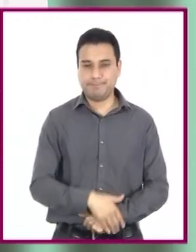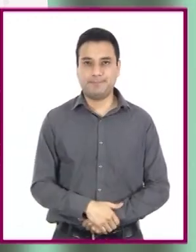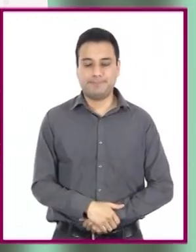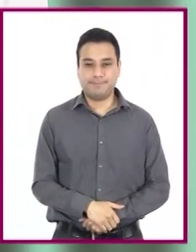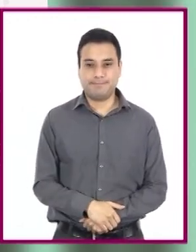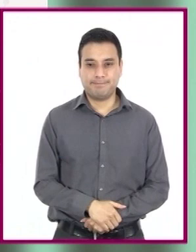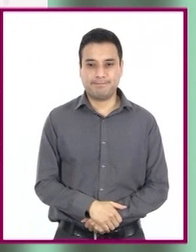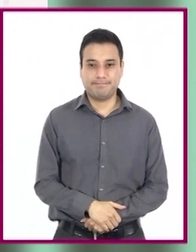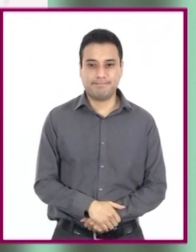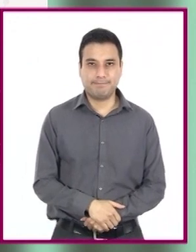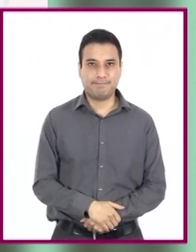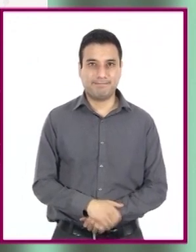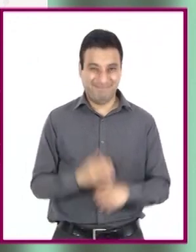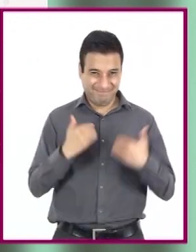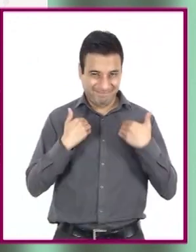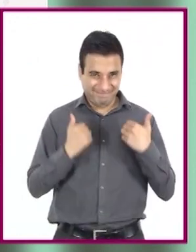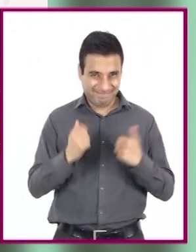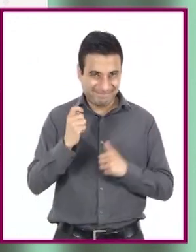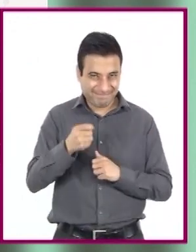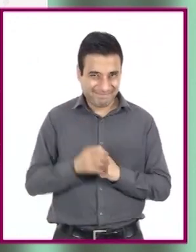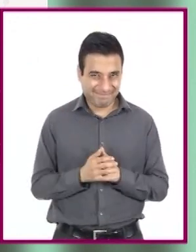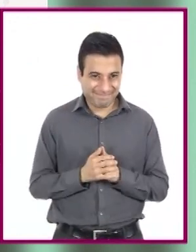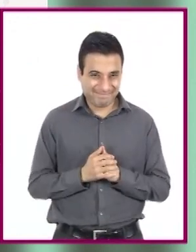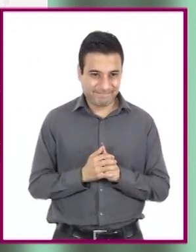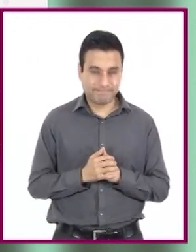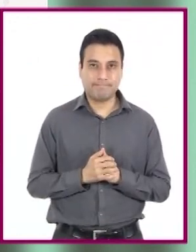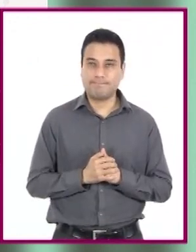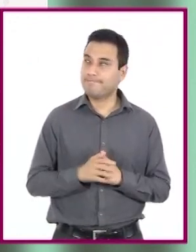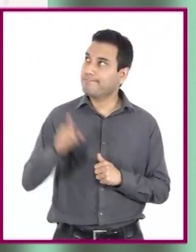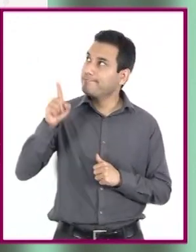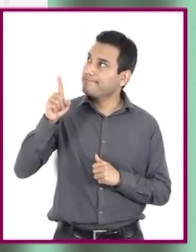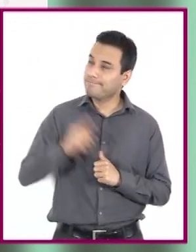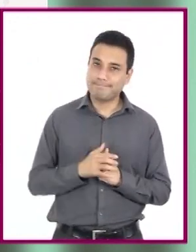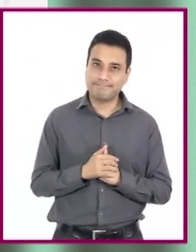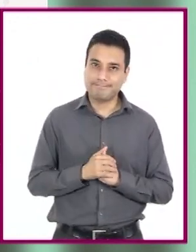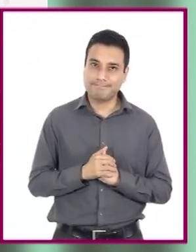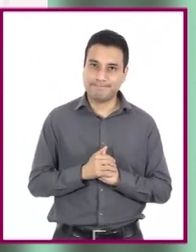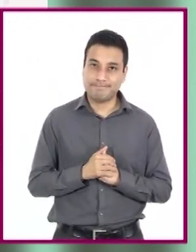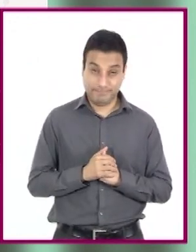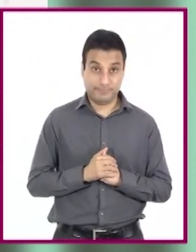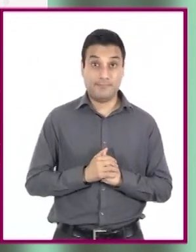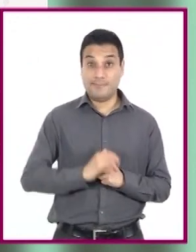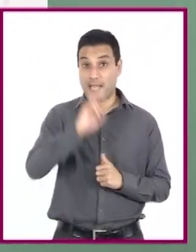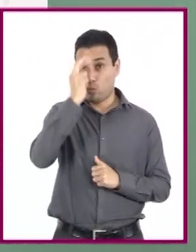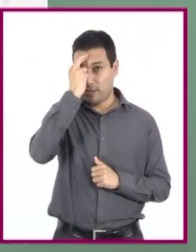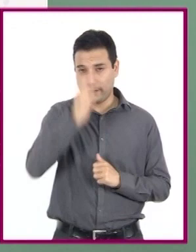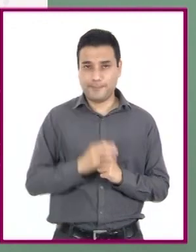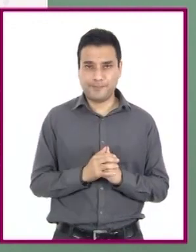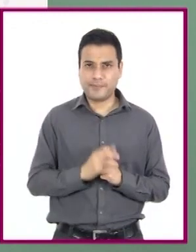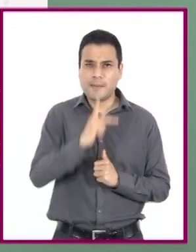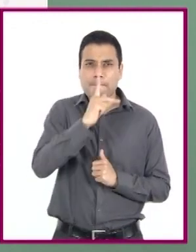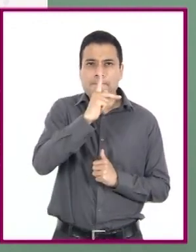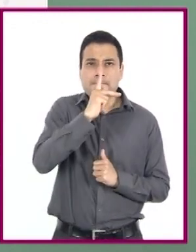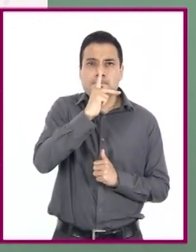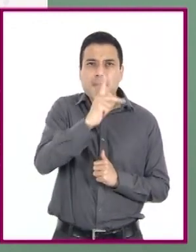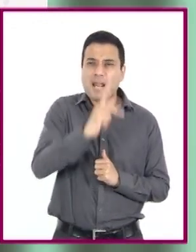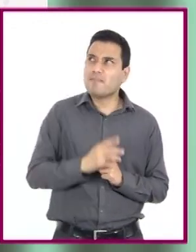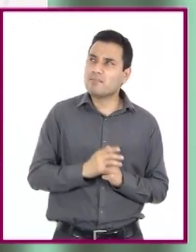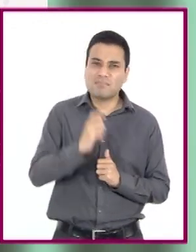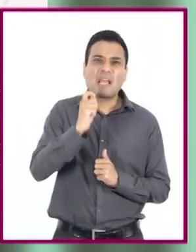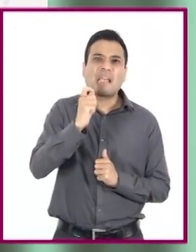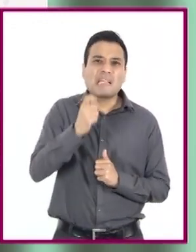¿Lo lograron? Muy bien, se trata de citoplasma. Recuerden que pueden definir esta palabra con